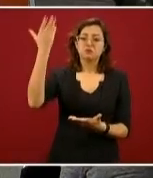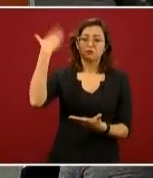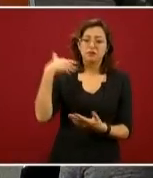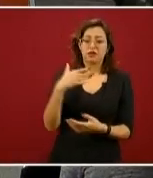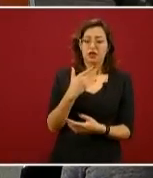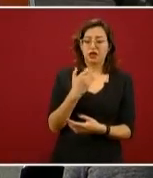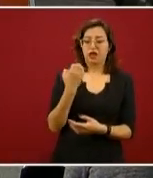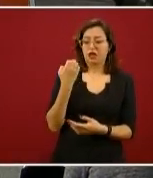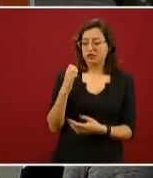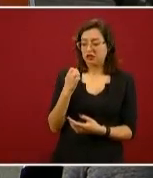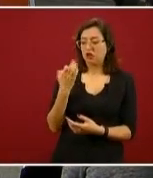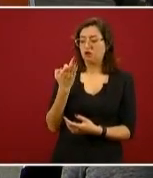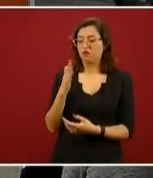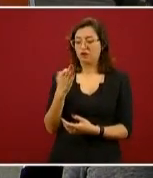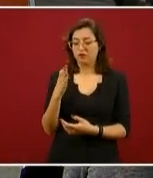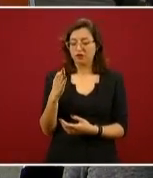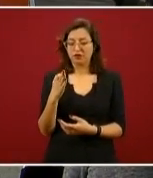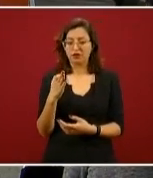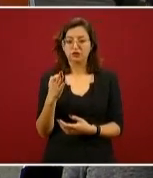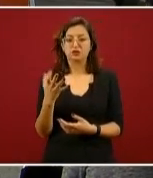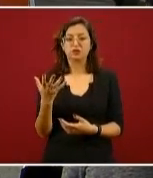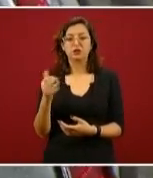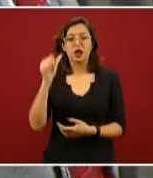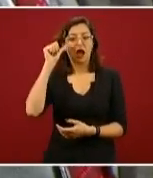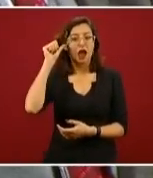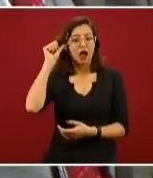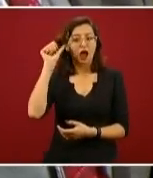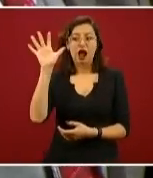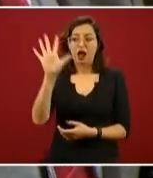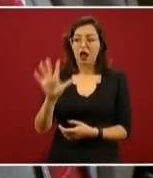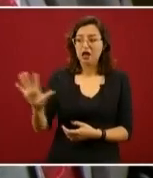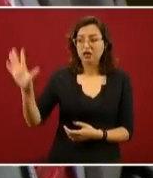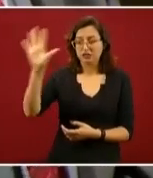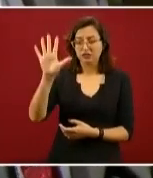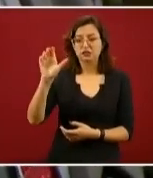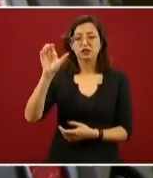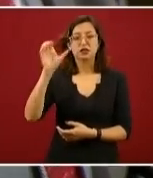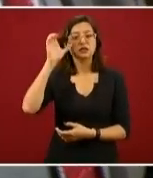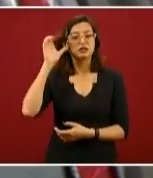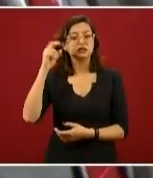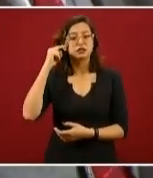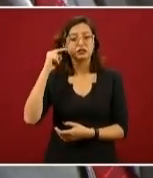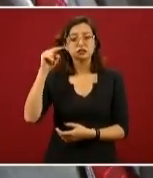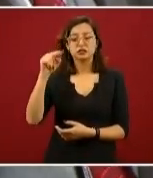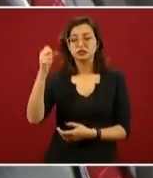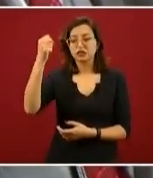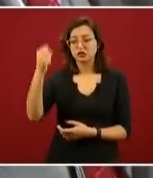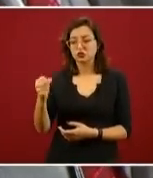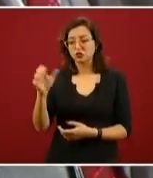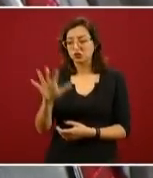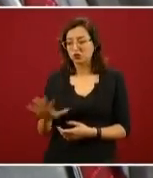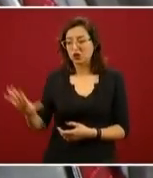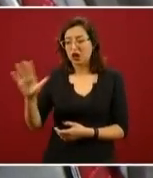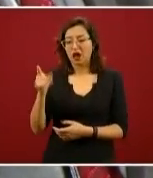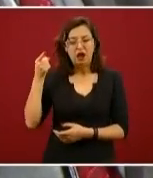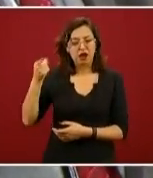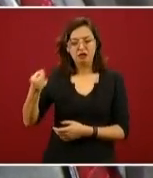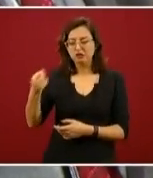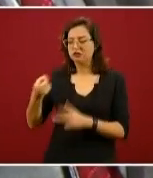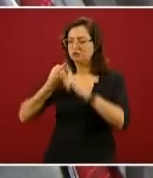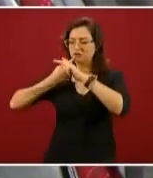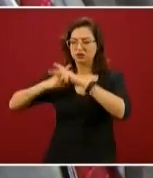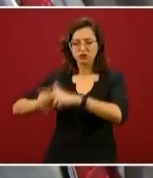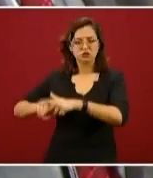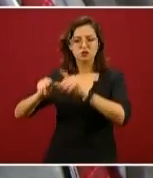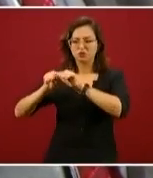en enero y hasta la mitad de febrero, la región asiática, específicamente China y el sureste asiático, fueron el motor de la